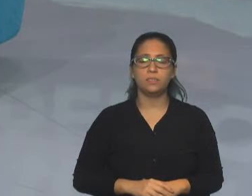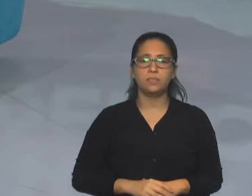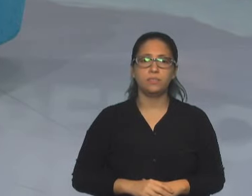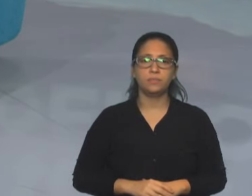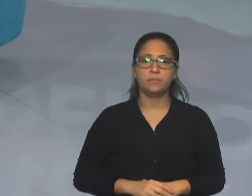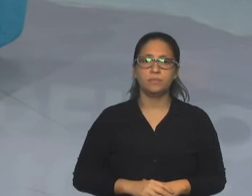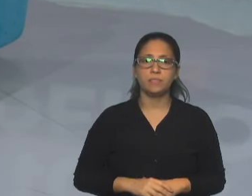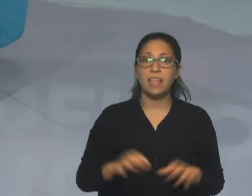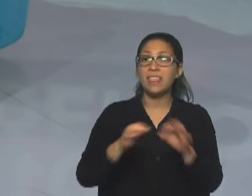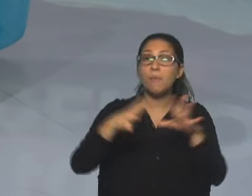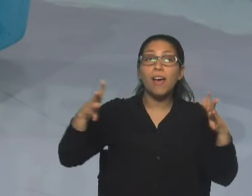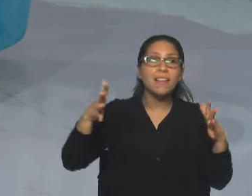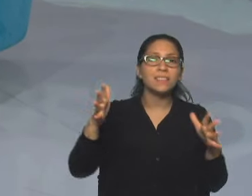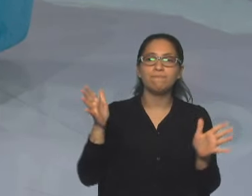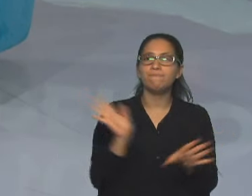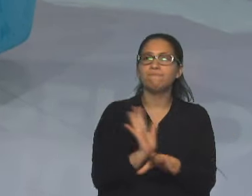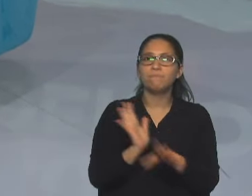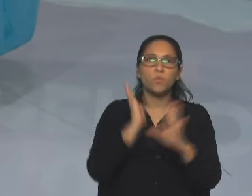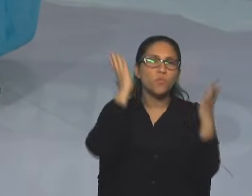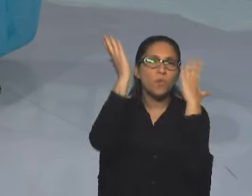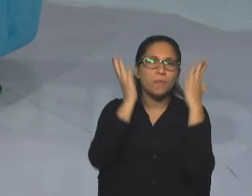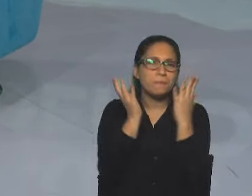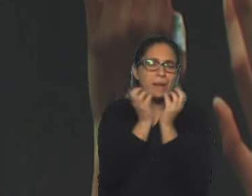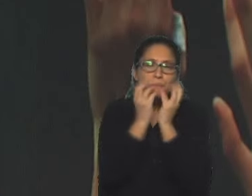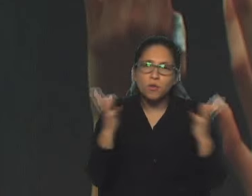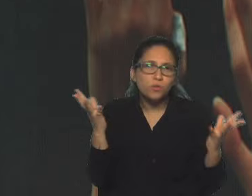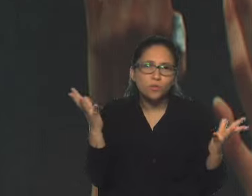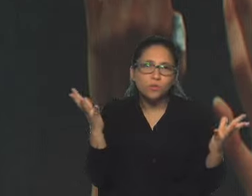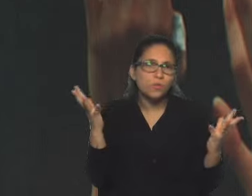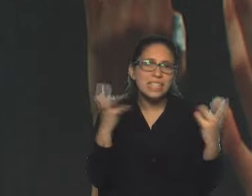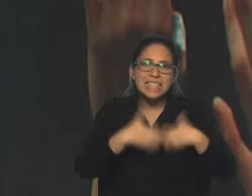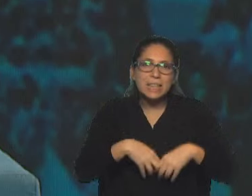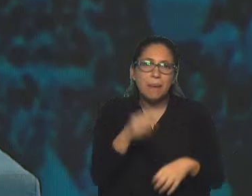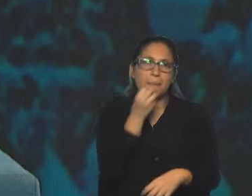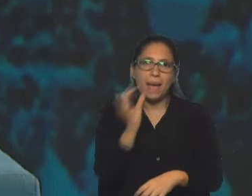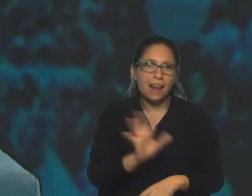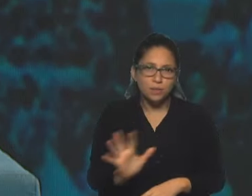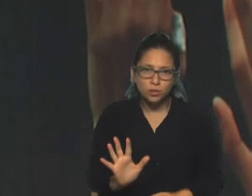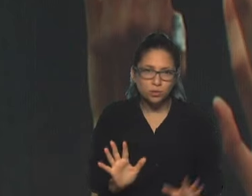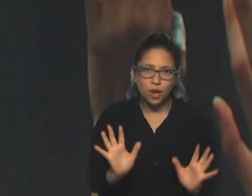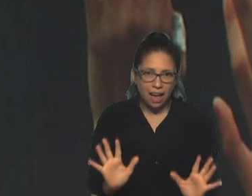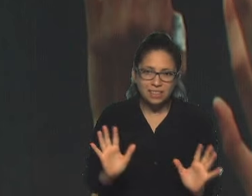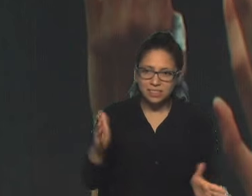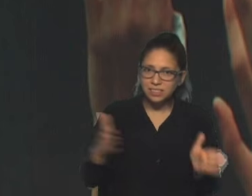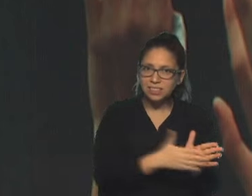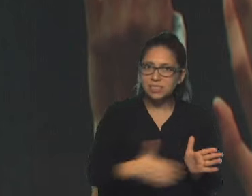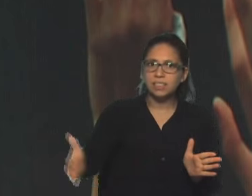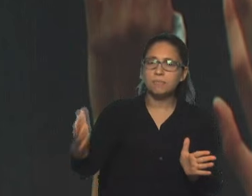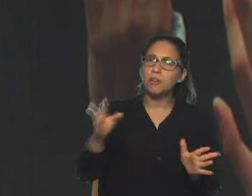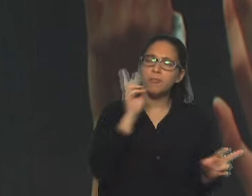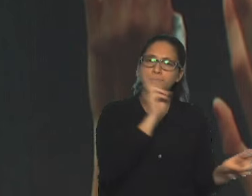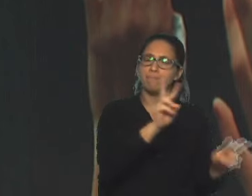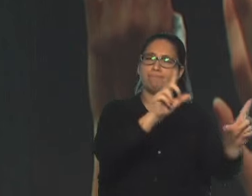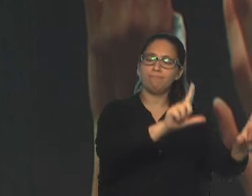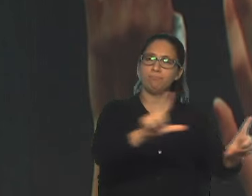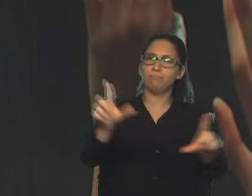La democracia es un sueño magnífico y es un sistema maravilloso. Pero recorriendo algunas imágenes,